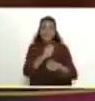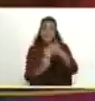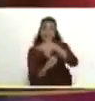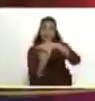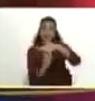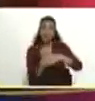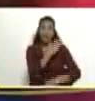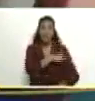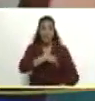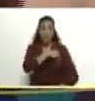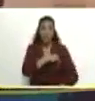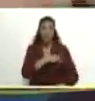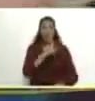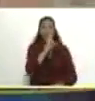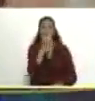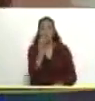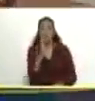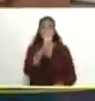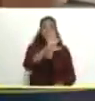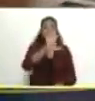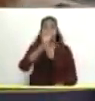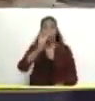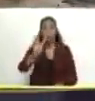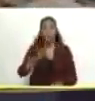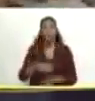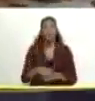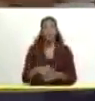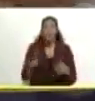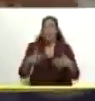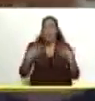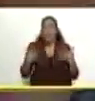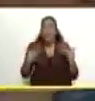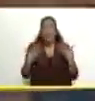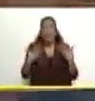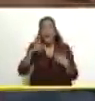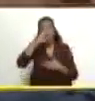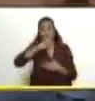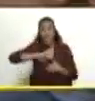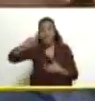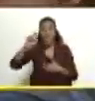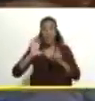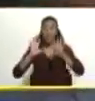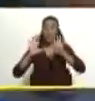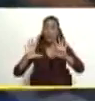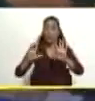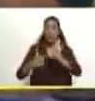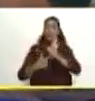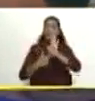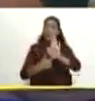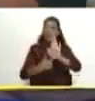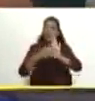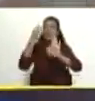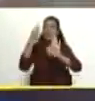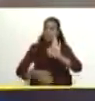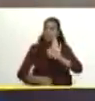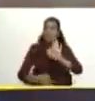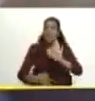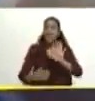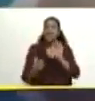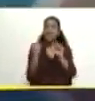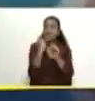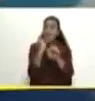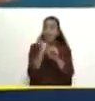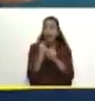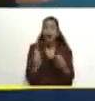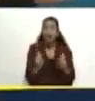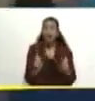estamos, presidente, con una alegría enorme porque este aniversario representa precisamente el salto en la